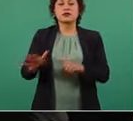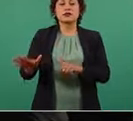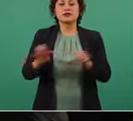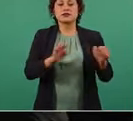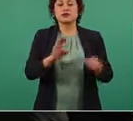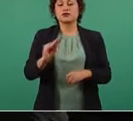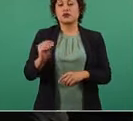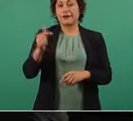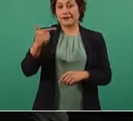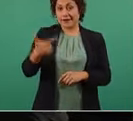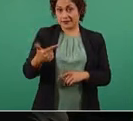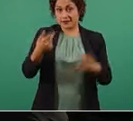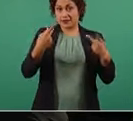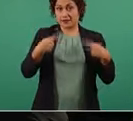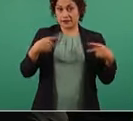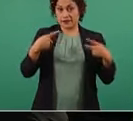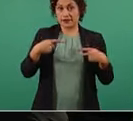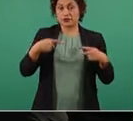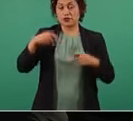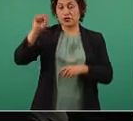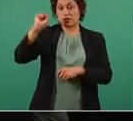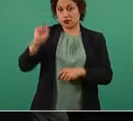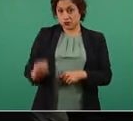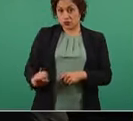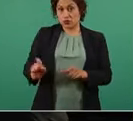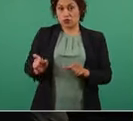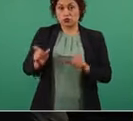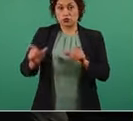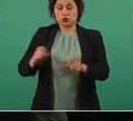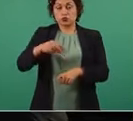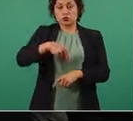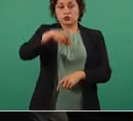5.697 hombres en la frontera sur y en la norte